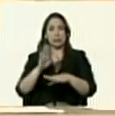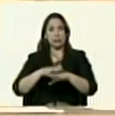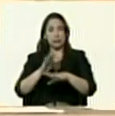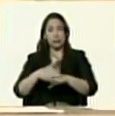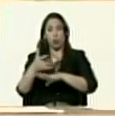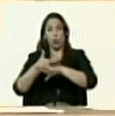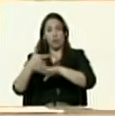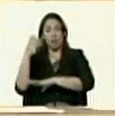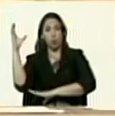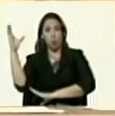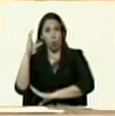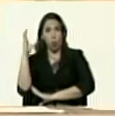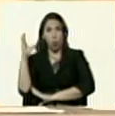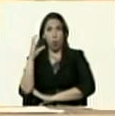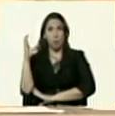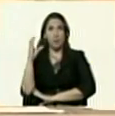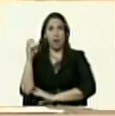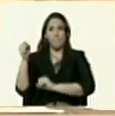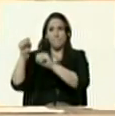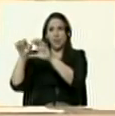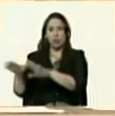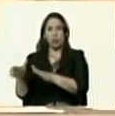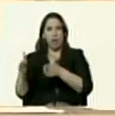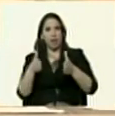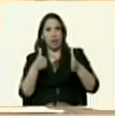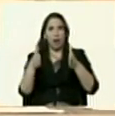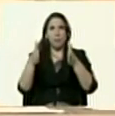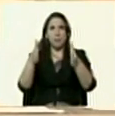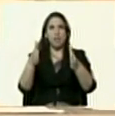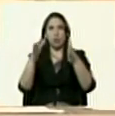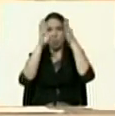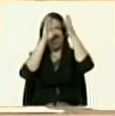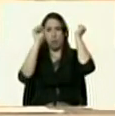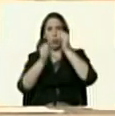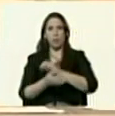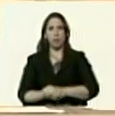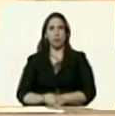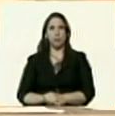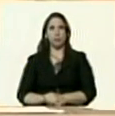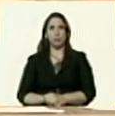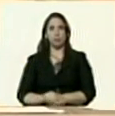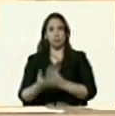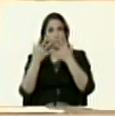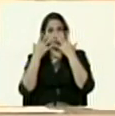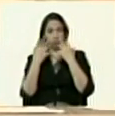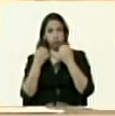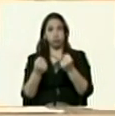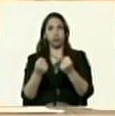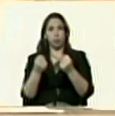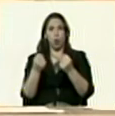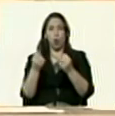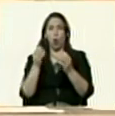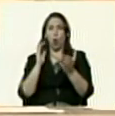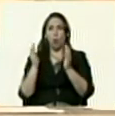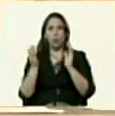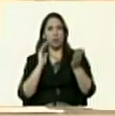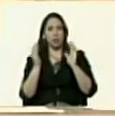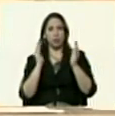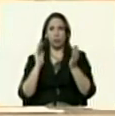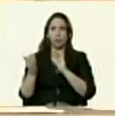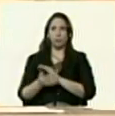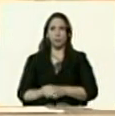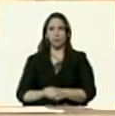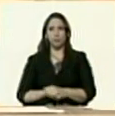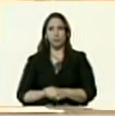Colombia que abandonara el camino diplomático, de entendimiento, de comunicación. Ha